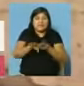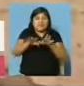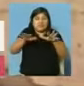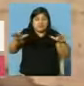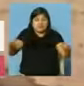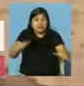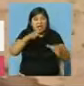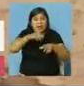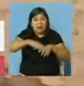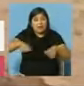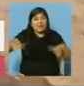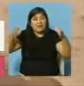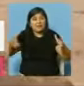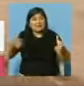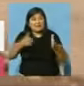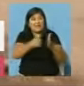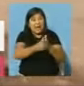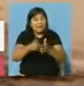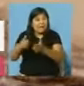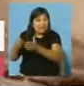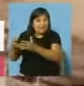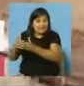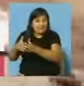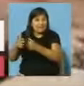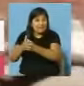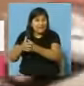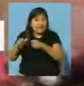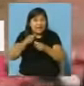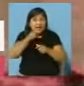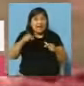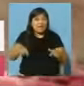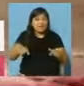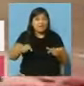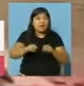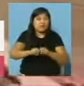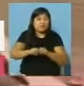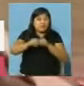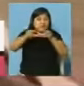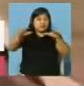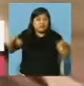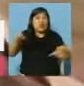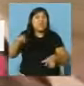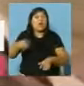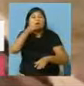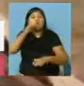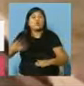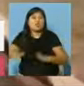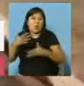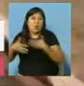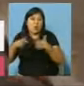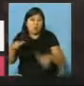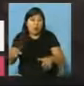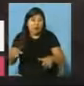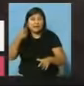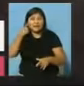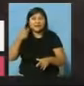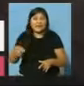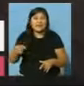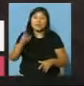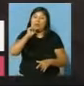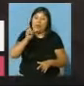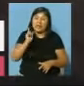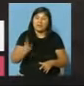se desborda, se llena de agua todo el barrio. La casa de la mujer varias veces nos hemos inundado por esos juegos, digamos, que hacen los chicos, pero que a la